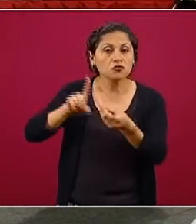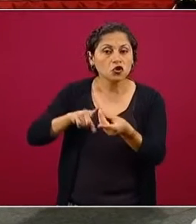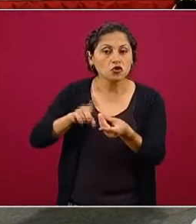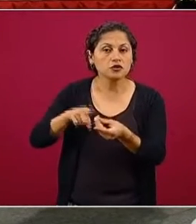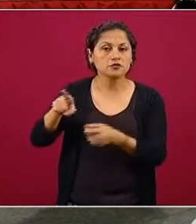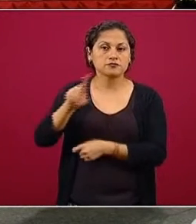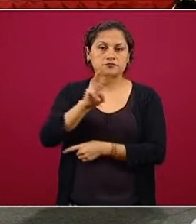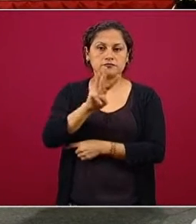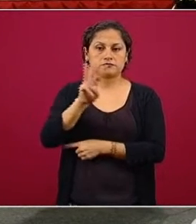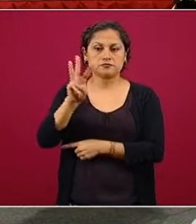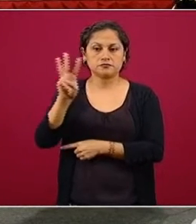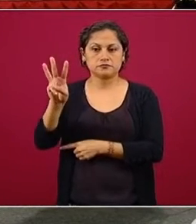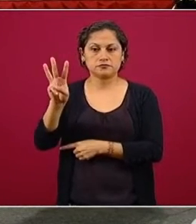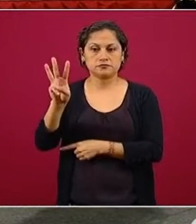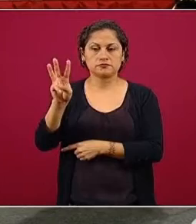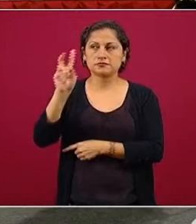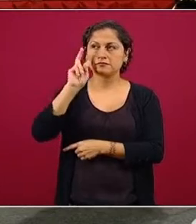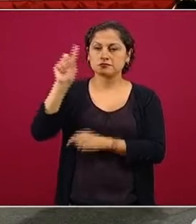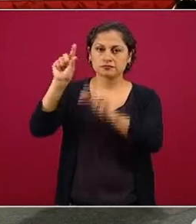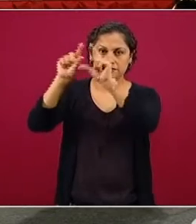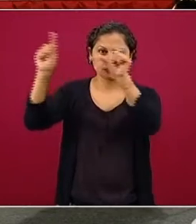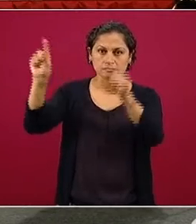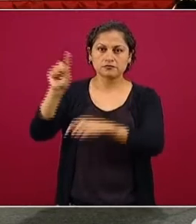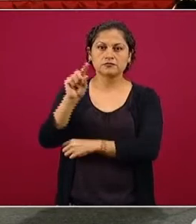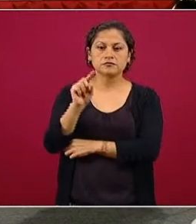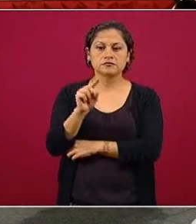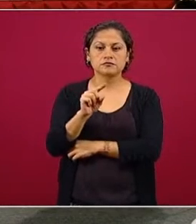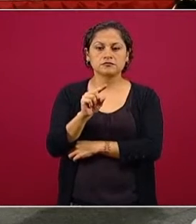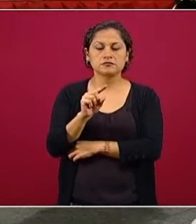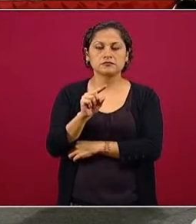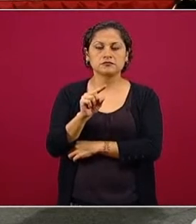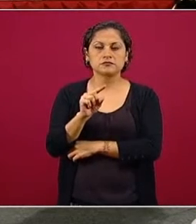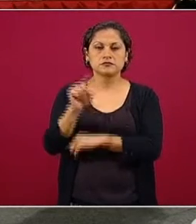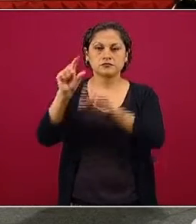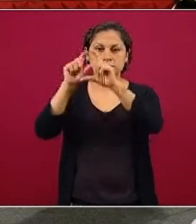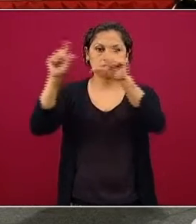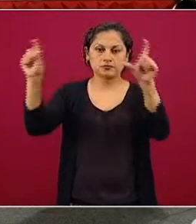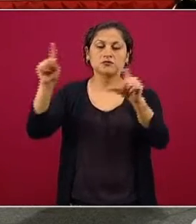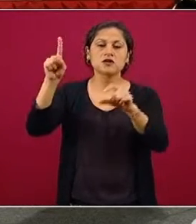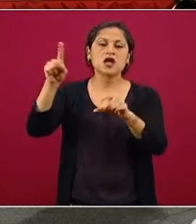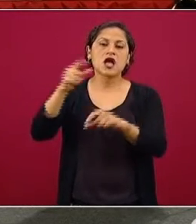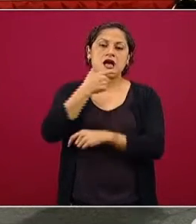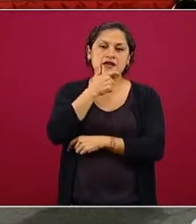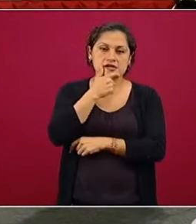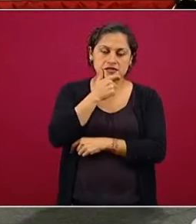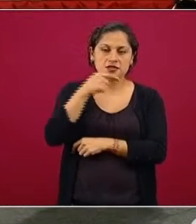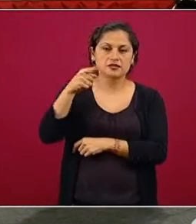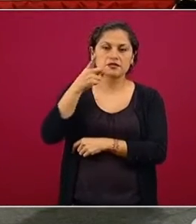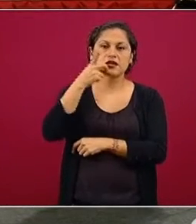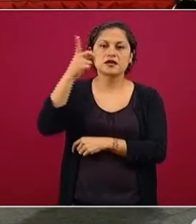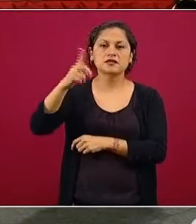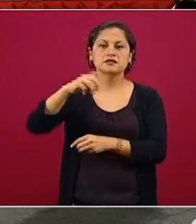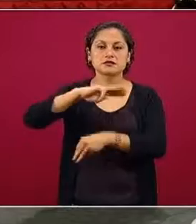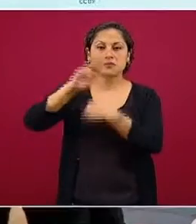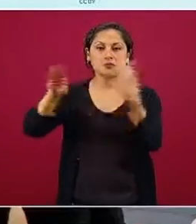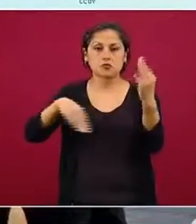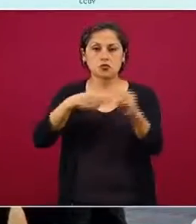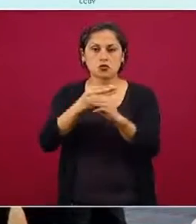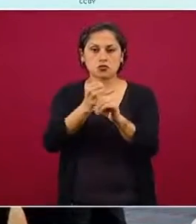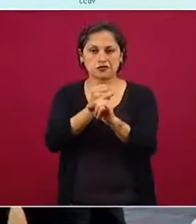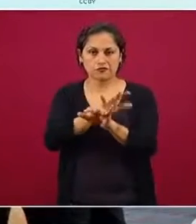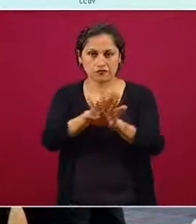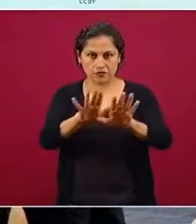se llama, como dice en esa etiquetita, Our World in Data, nuestro mundo en datos, que lo patrocina o lo organiza la